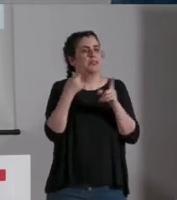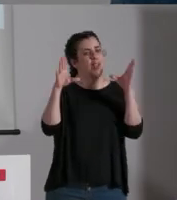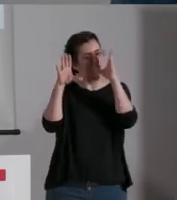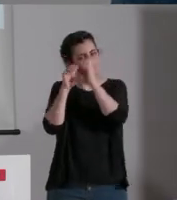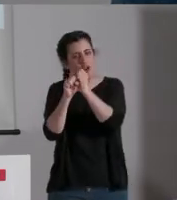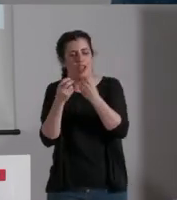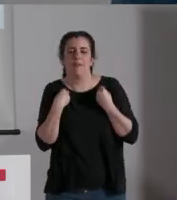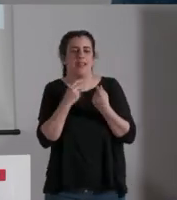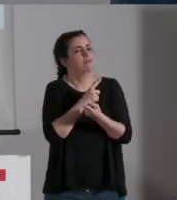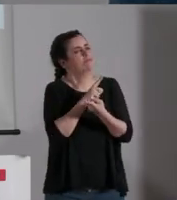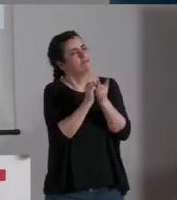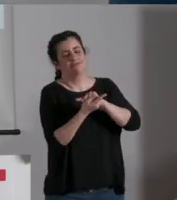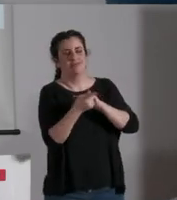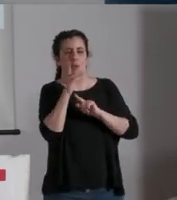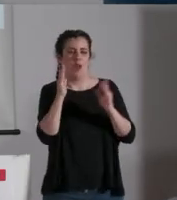vejez.